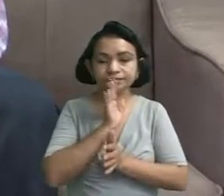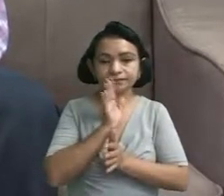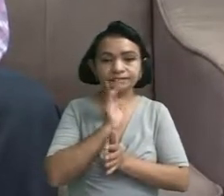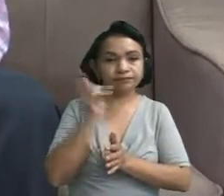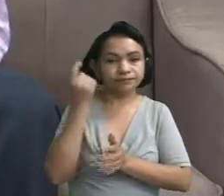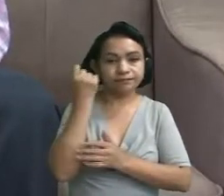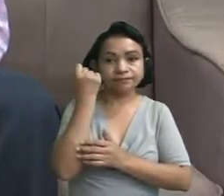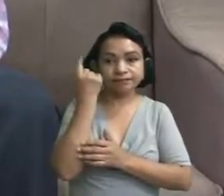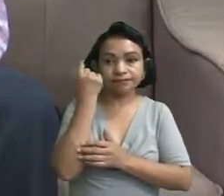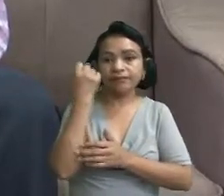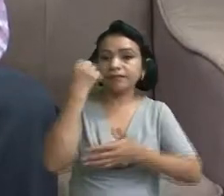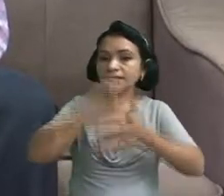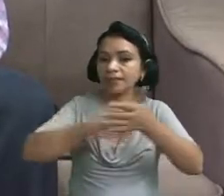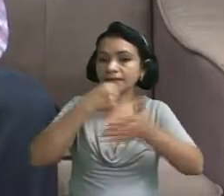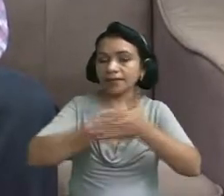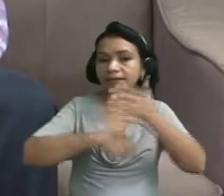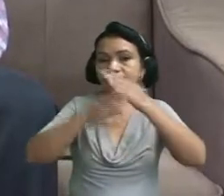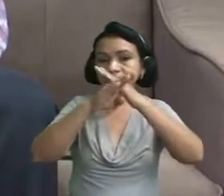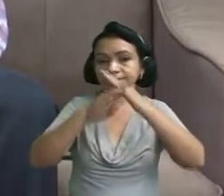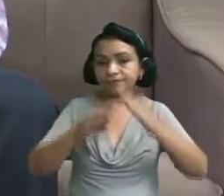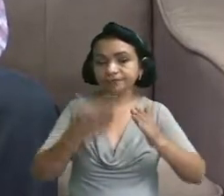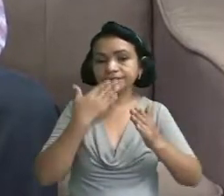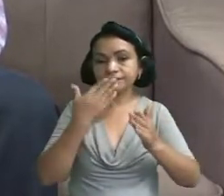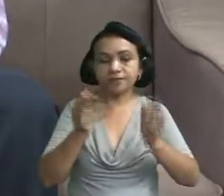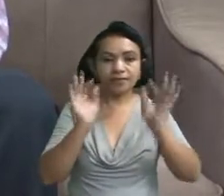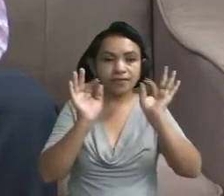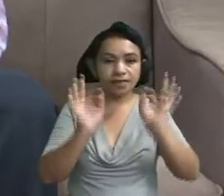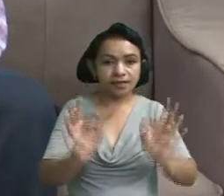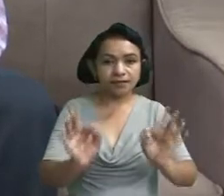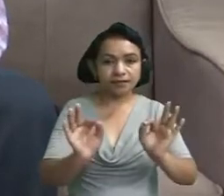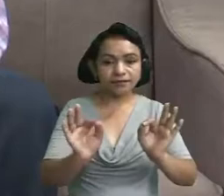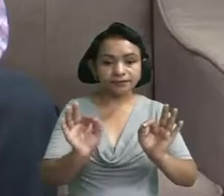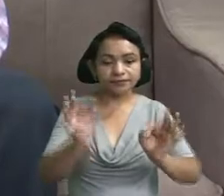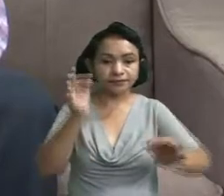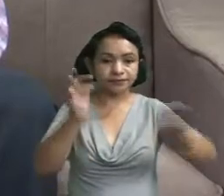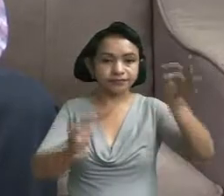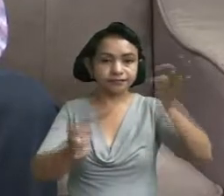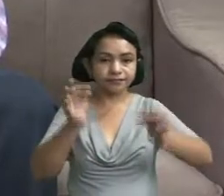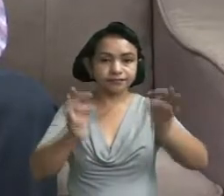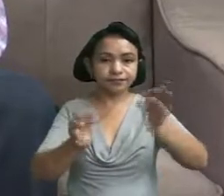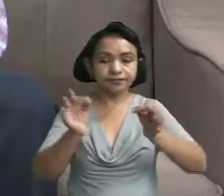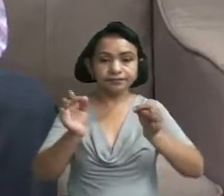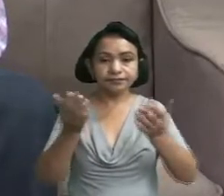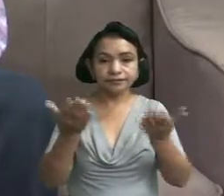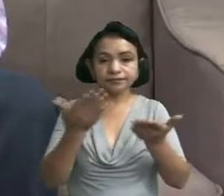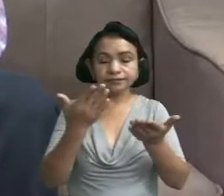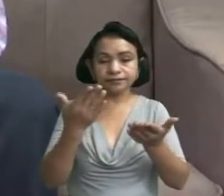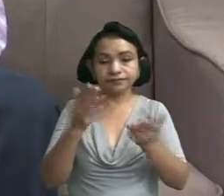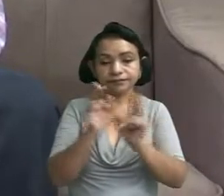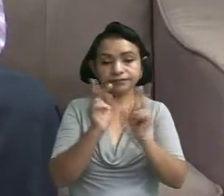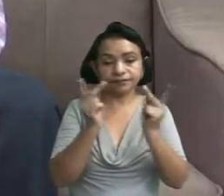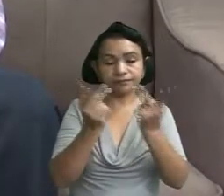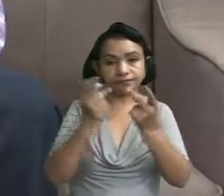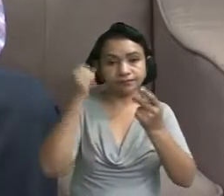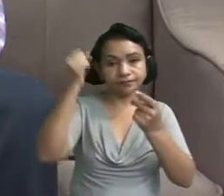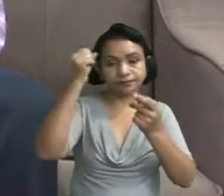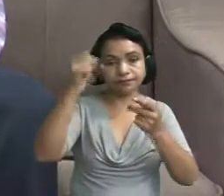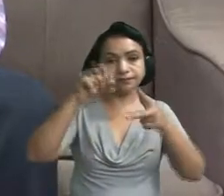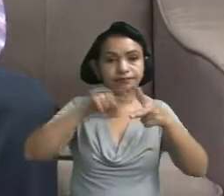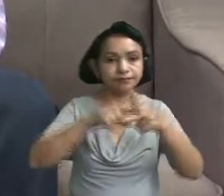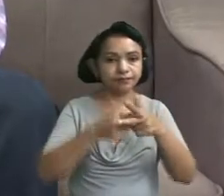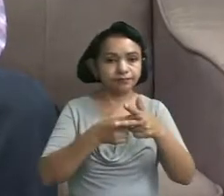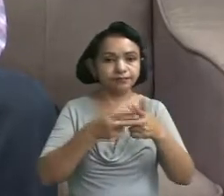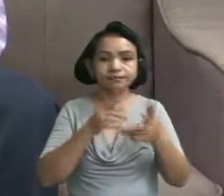llevado a entender la defensa de la paz como un bien social y también la justicia social como conquista del pueblo nicaragüense. A partir de ello,